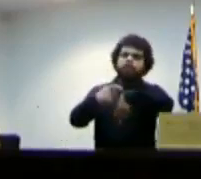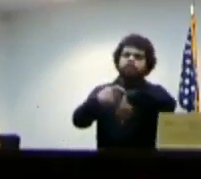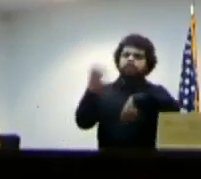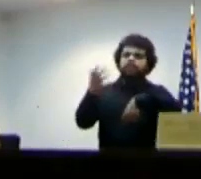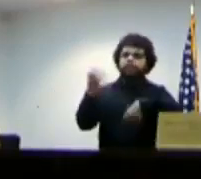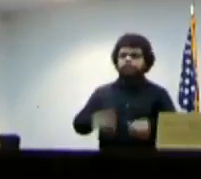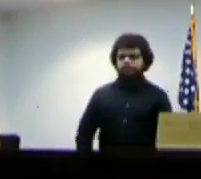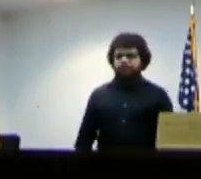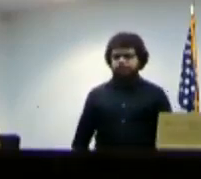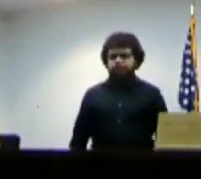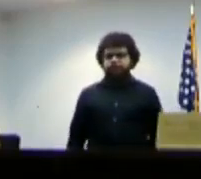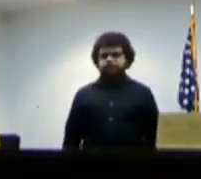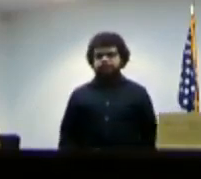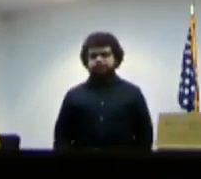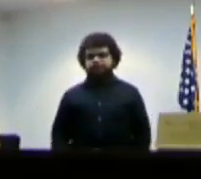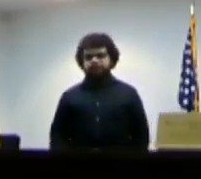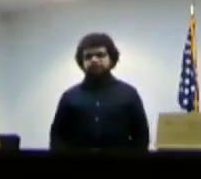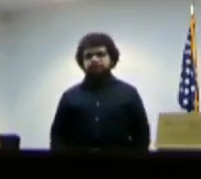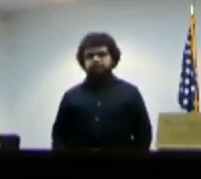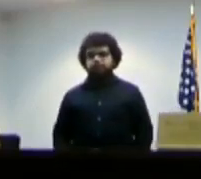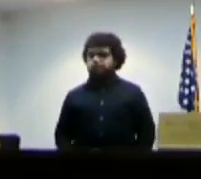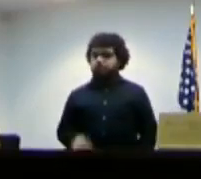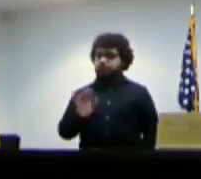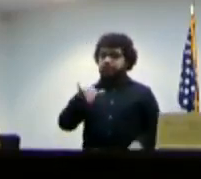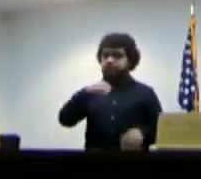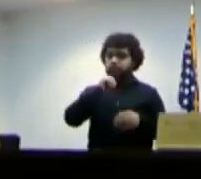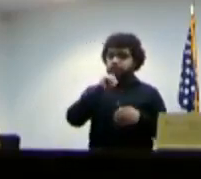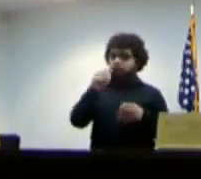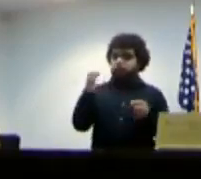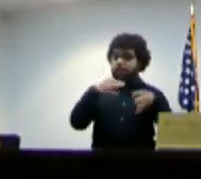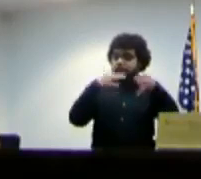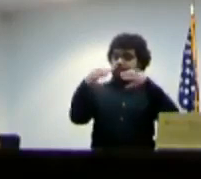Porque eso no fue lo que... Eso no lo vi al principio explicado así.